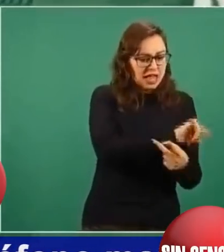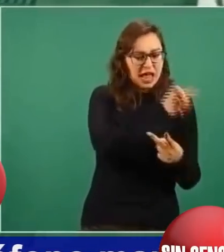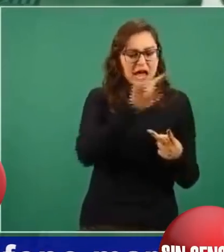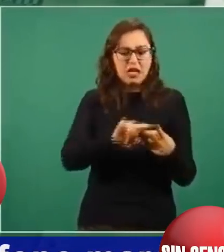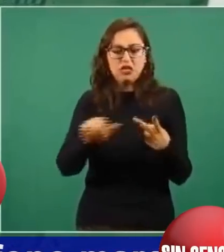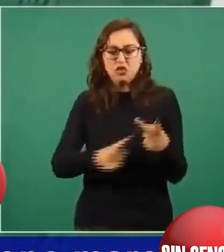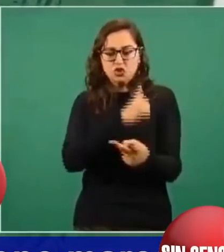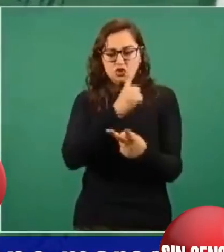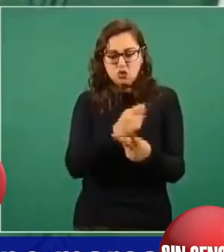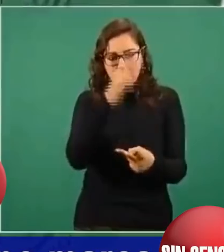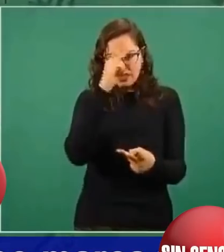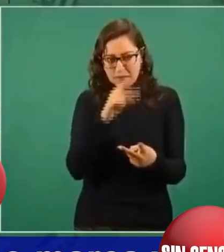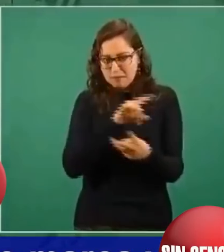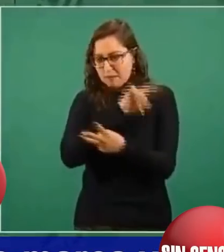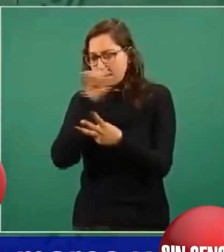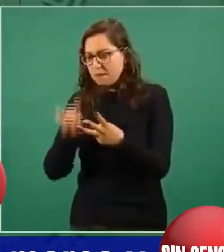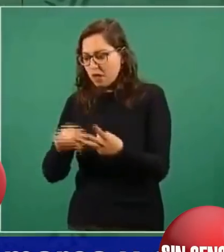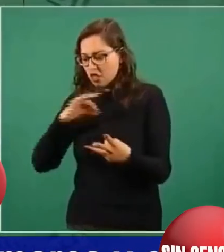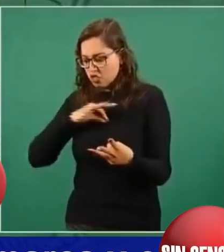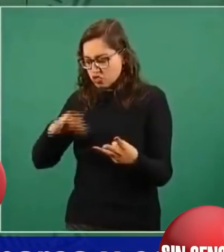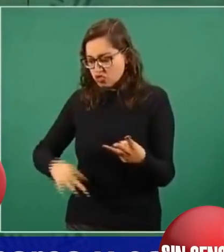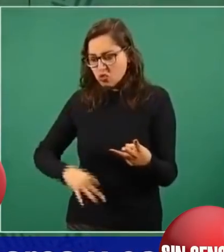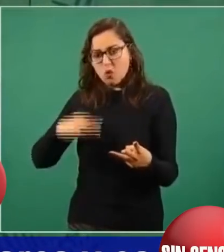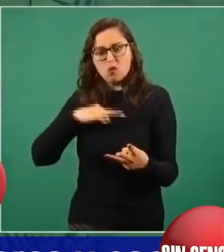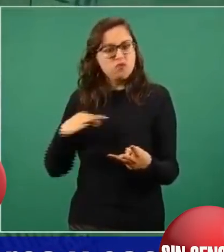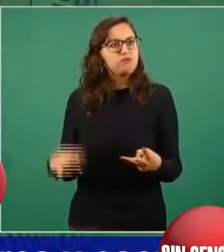y el de Toluca.